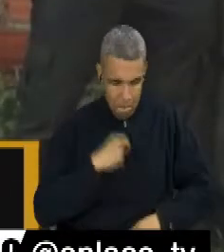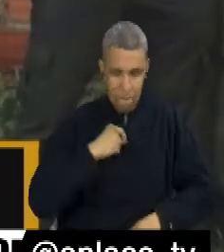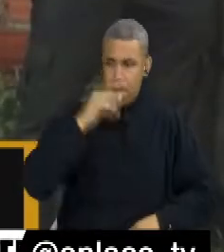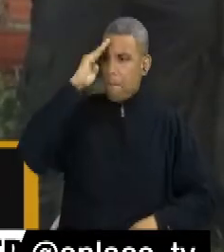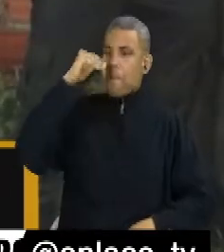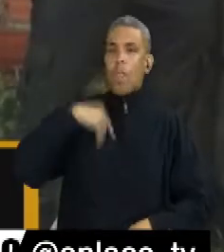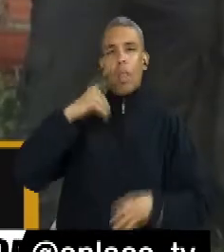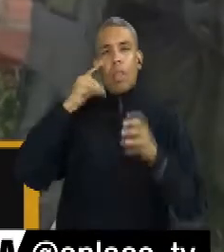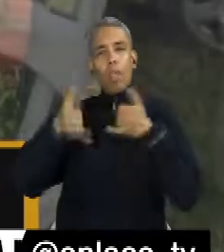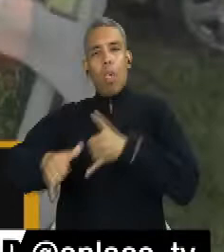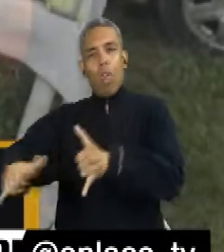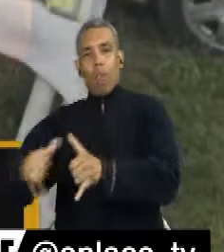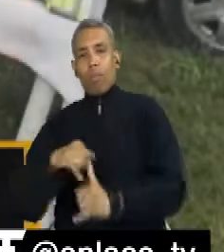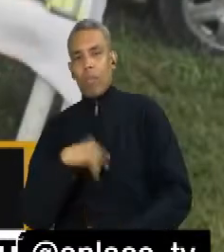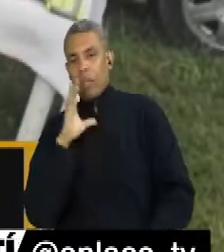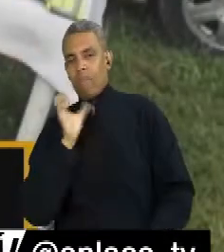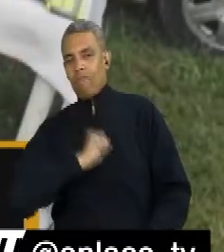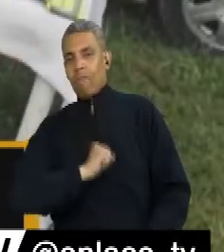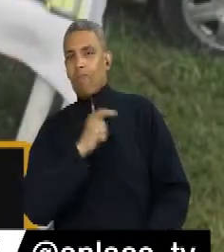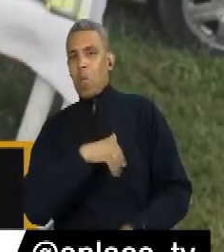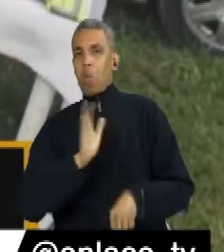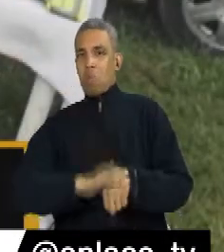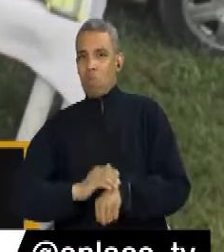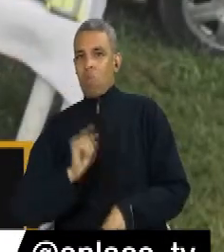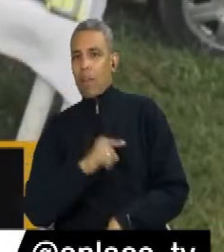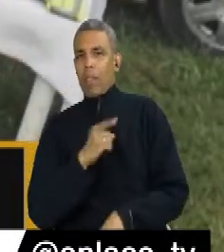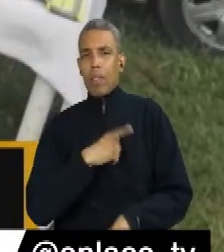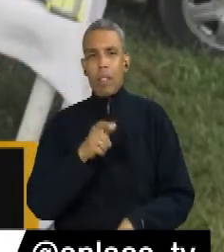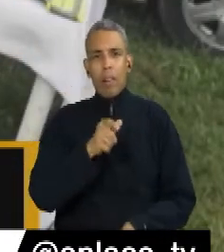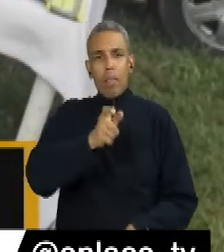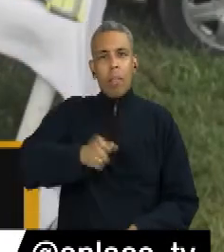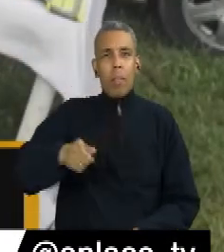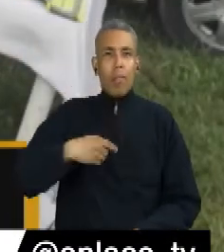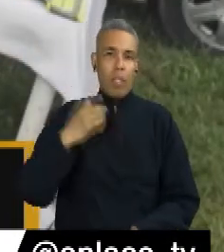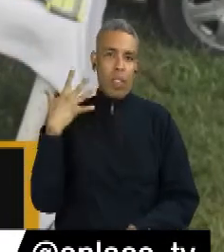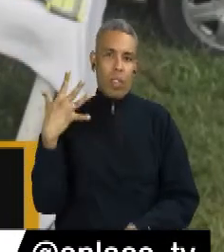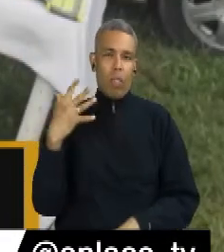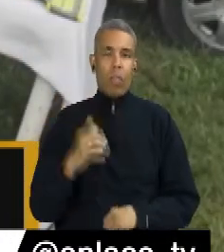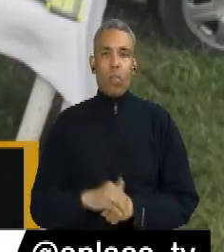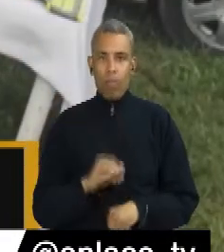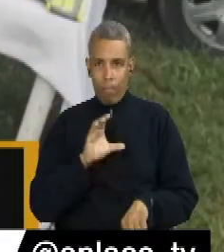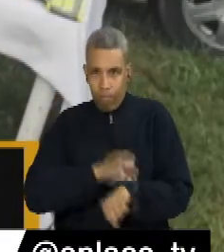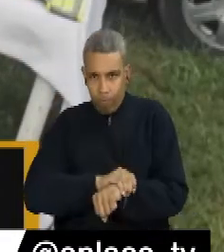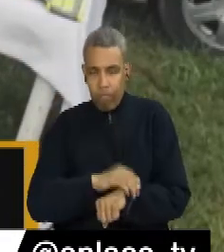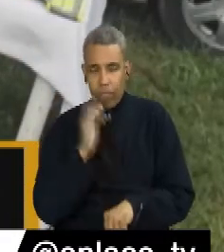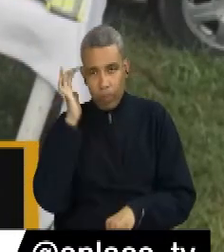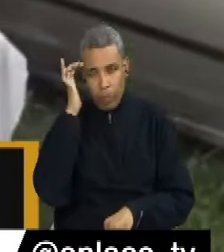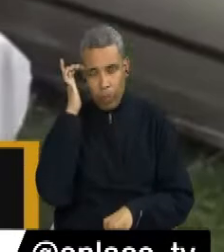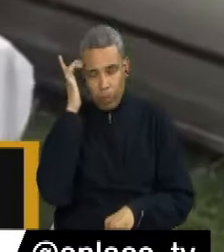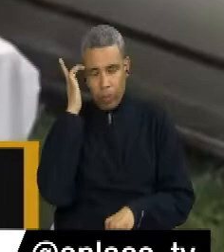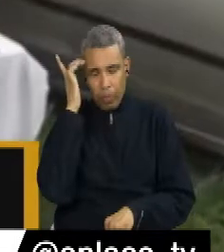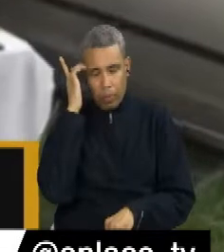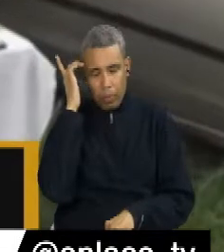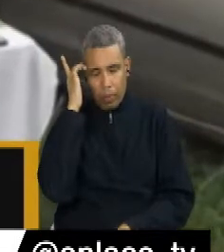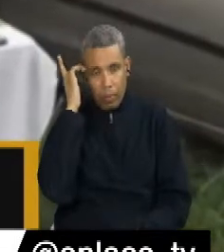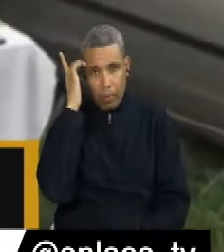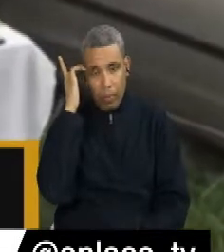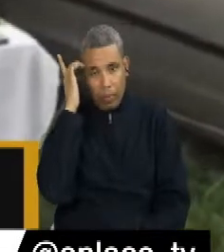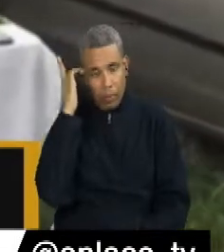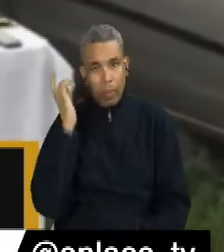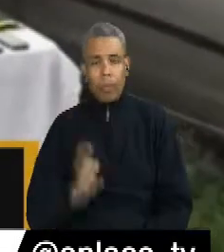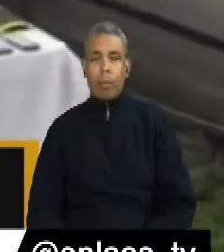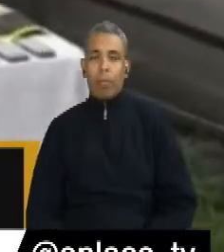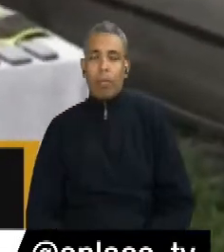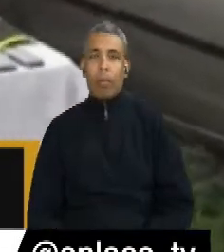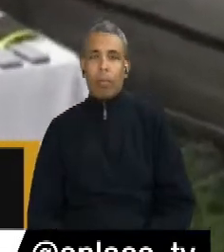este caso a la Policía Nacional. 5 personas que fueron dejadas a disposición que les dieron medidas de aseguramiento intramural